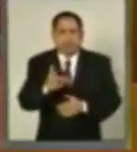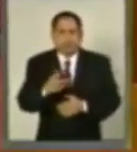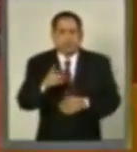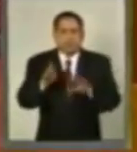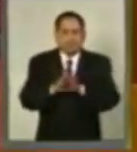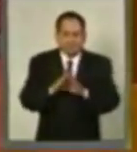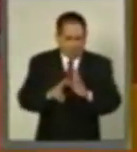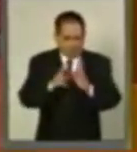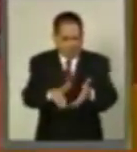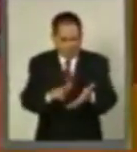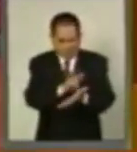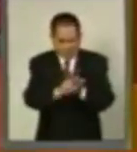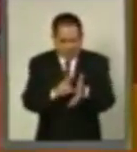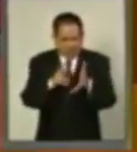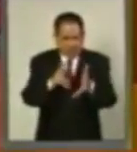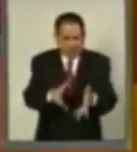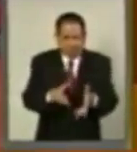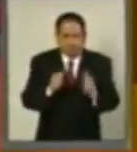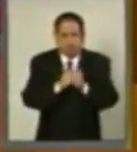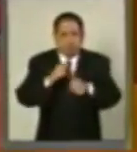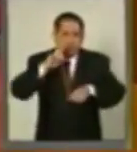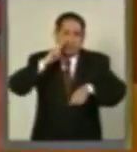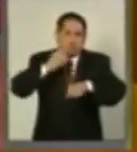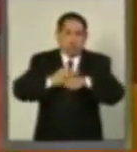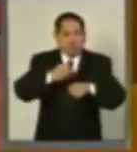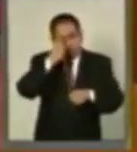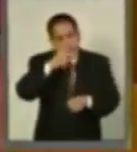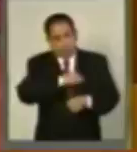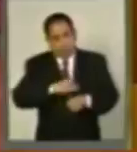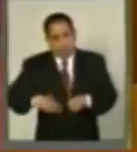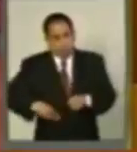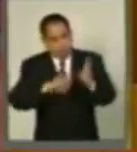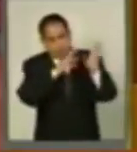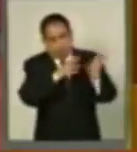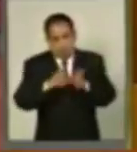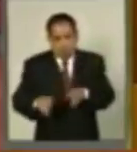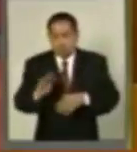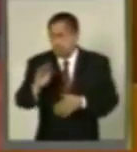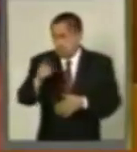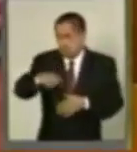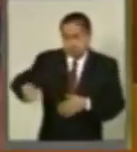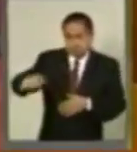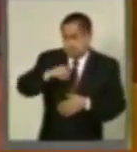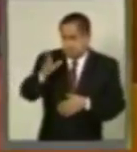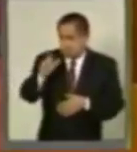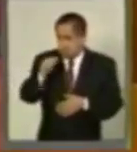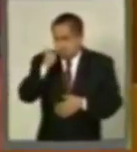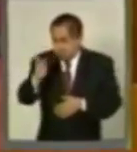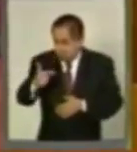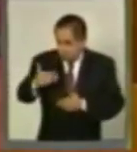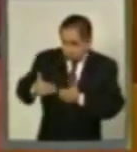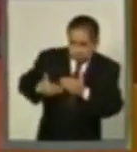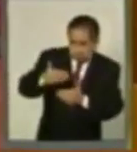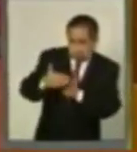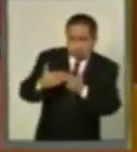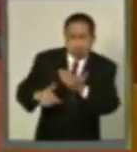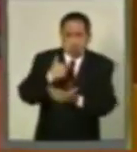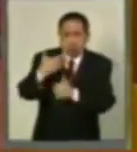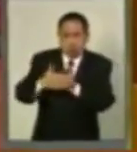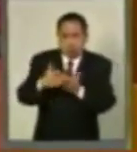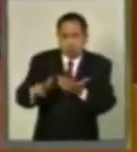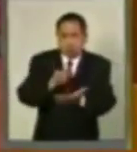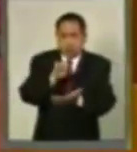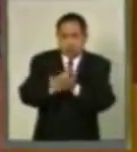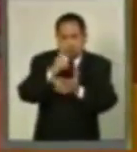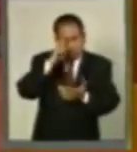dejando como está la ley así, en la responsabilidad de los municipios, si es que no se quiere avanzar en una ley